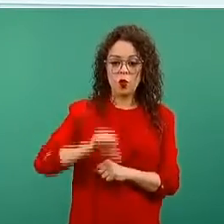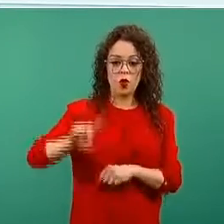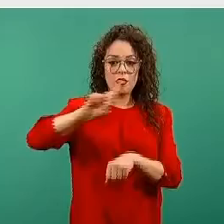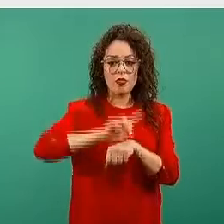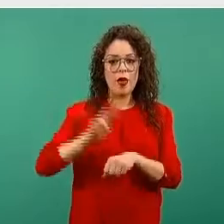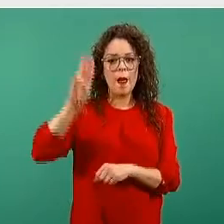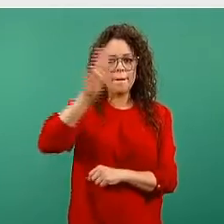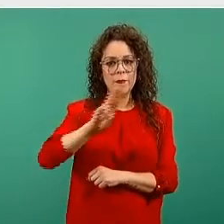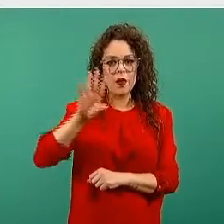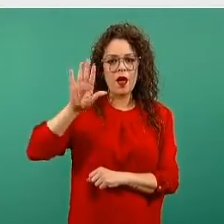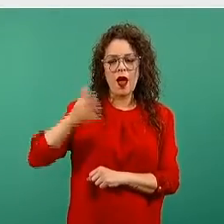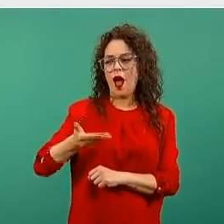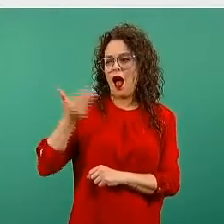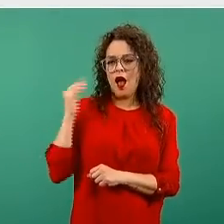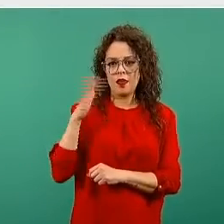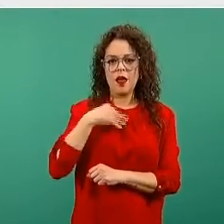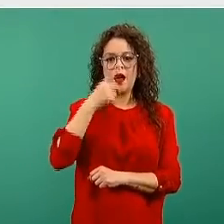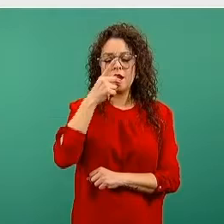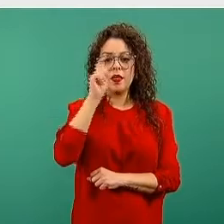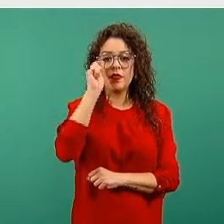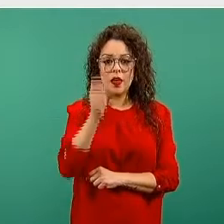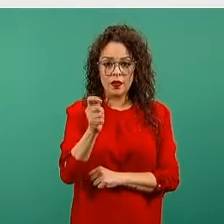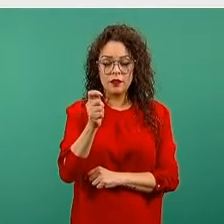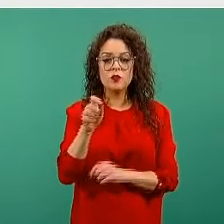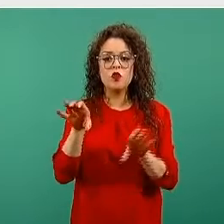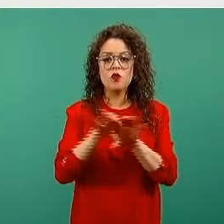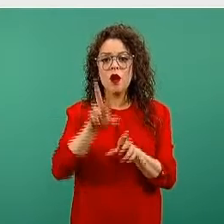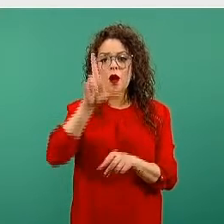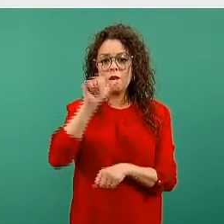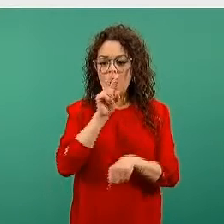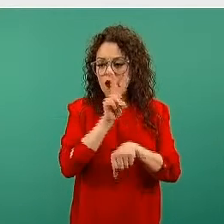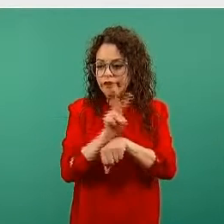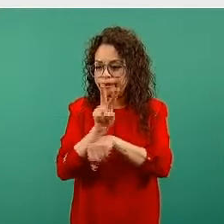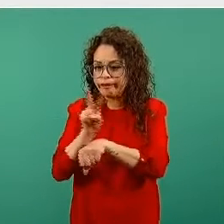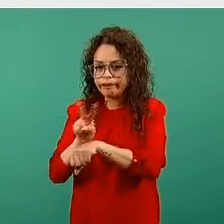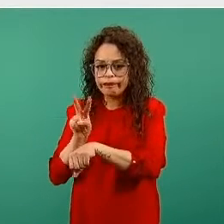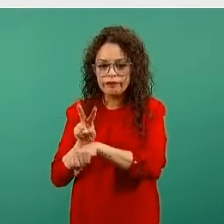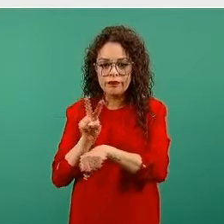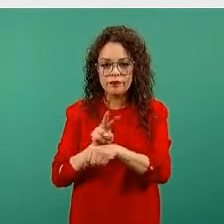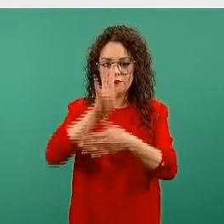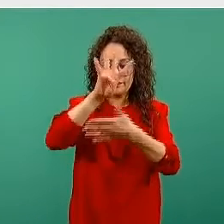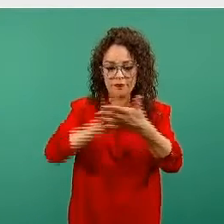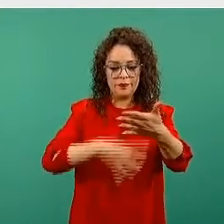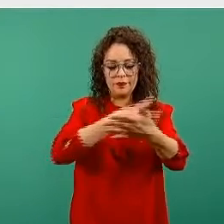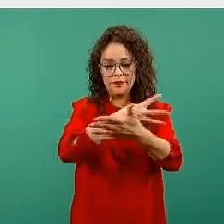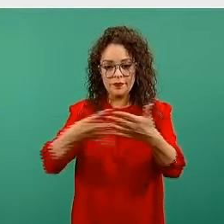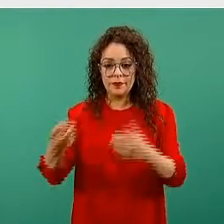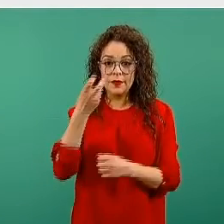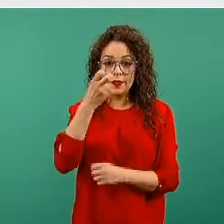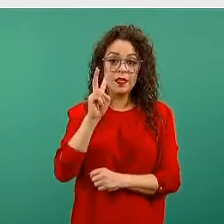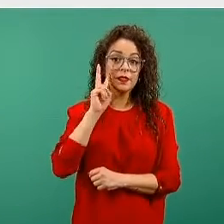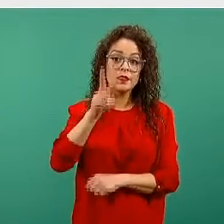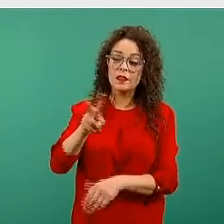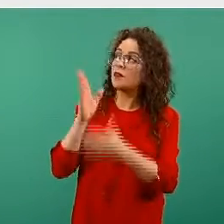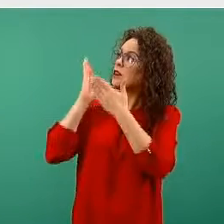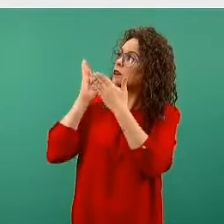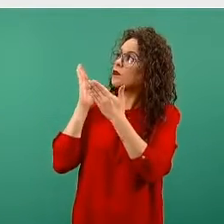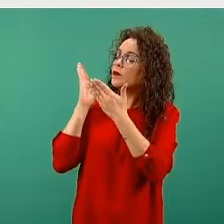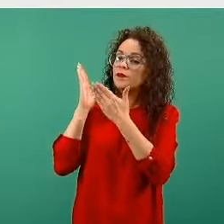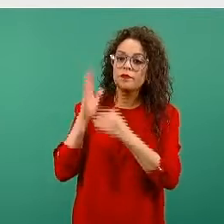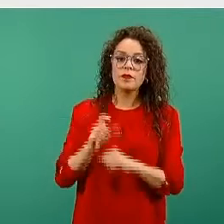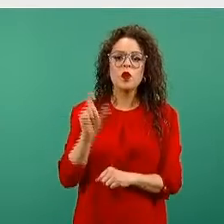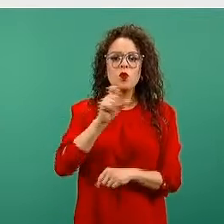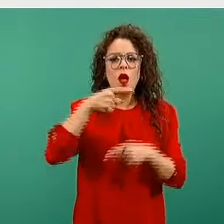también actualizando los resultados de la vigilancia genómica, que es un componente que se ha implementado o se implementó desde fines del